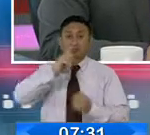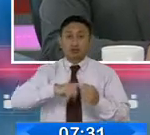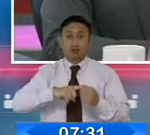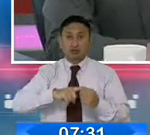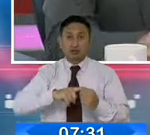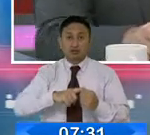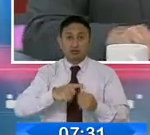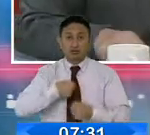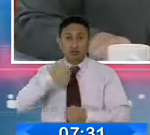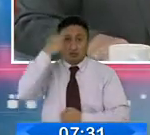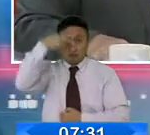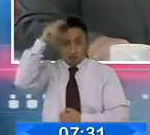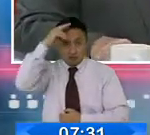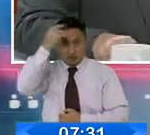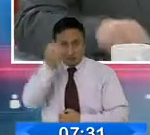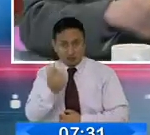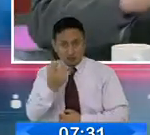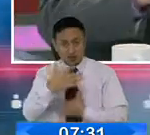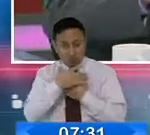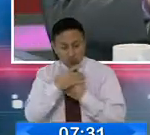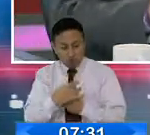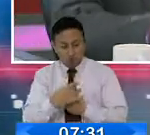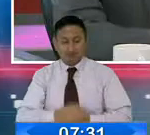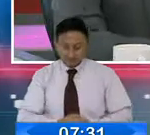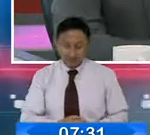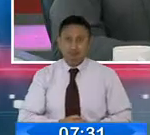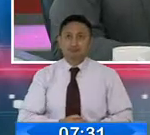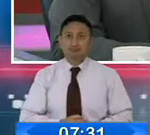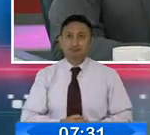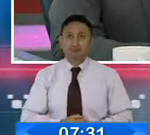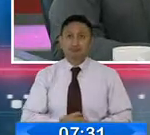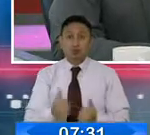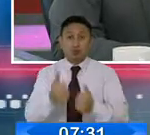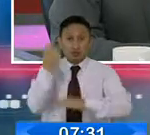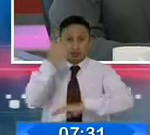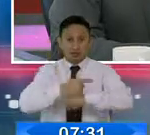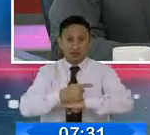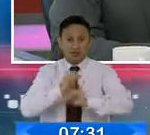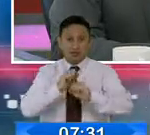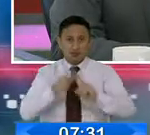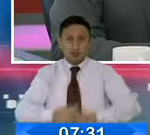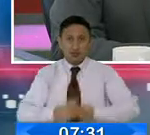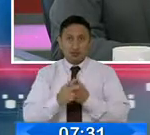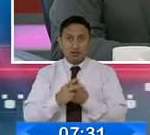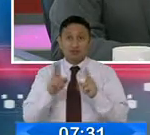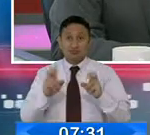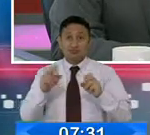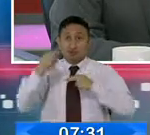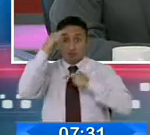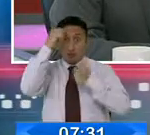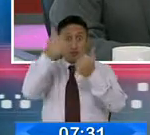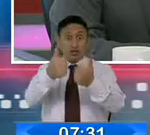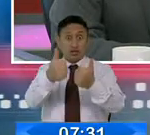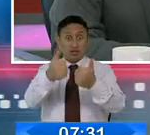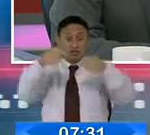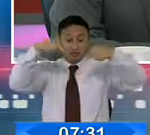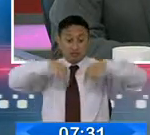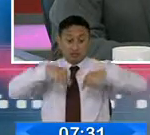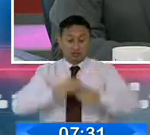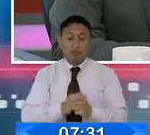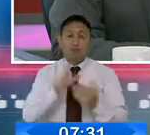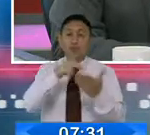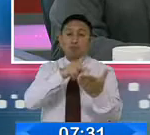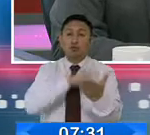Roberto Álvarez Vandenberg. Un placer saludarle y que el día sea bueno. Entremos a materia. Hay buenas noticias en estos programas